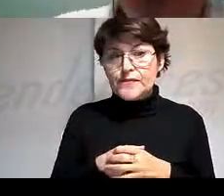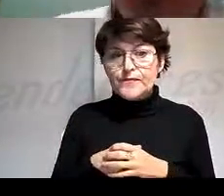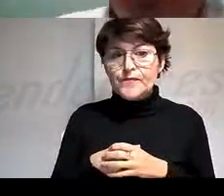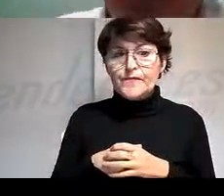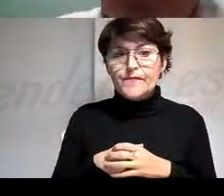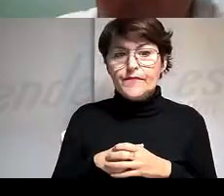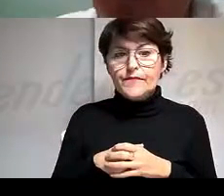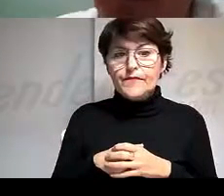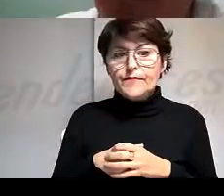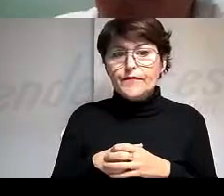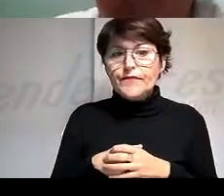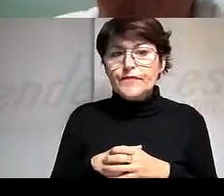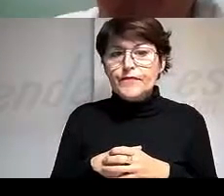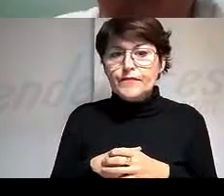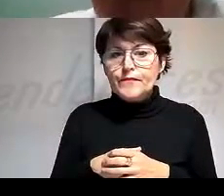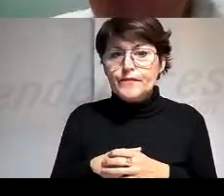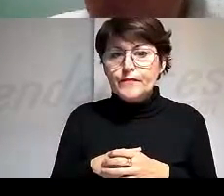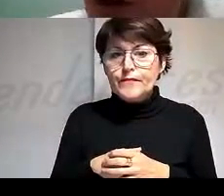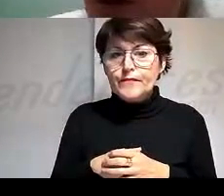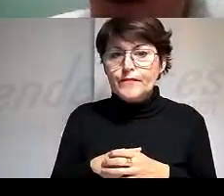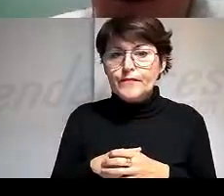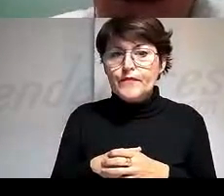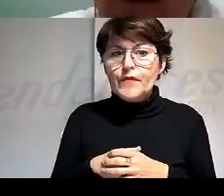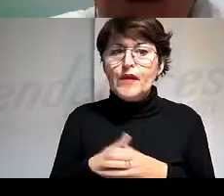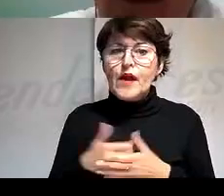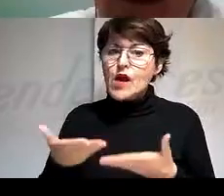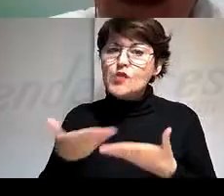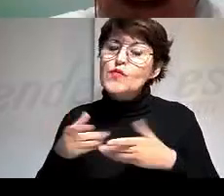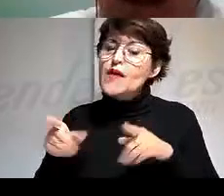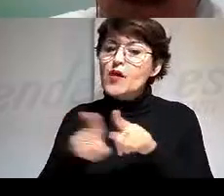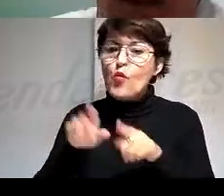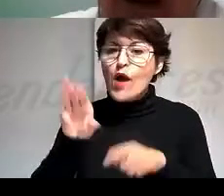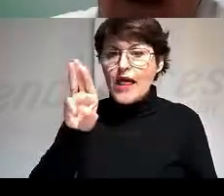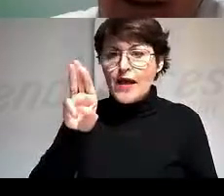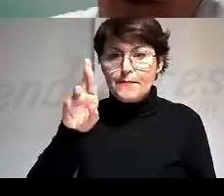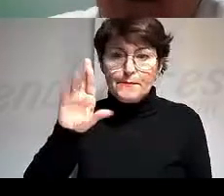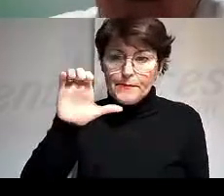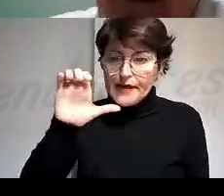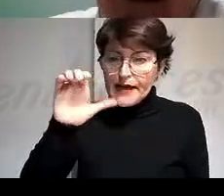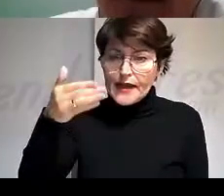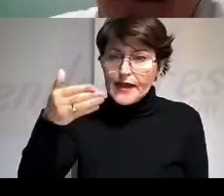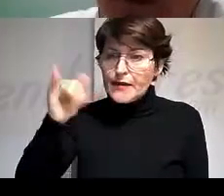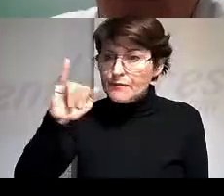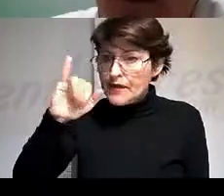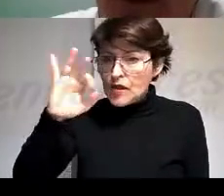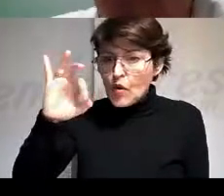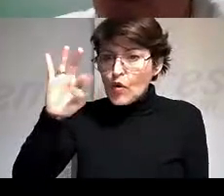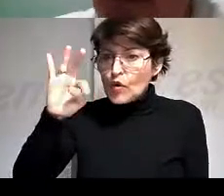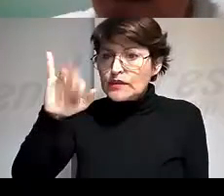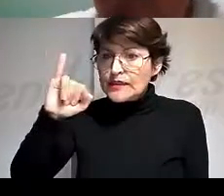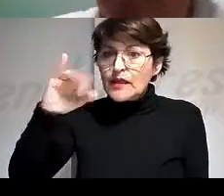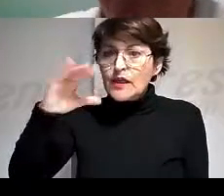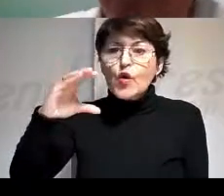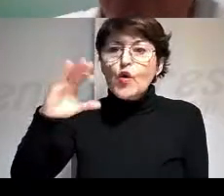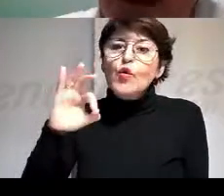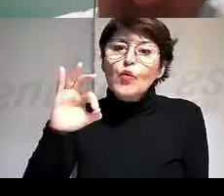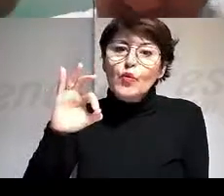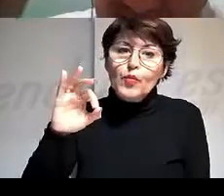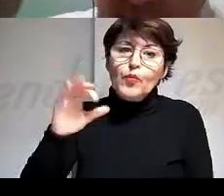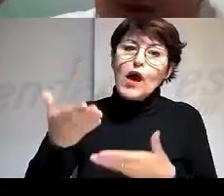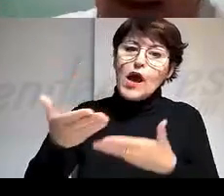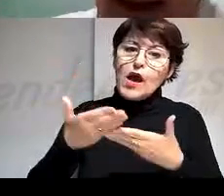punto 2 son similares a cualquier prebiótico en ese sentido. Restaurar el intestino permeable. ¿Por qué razón?